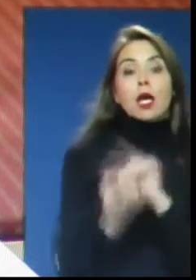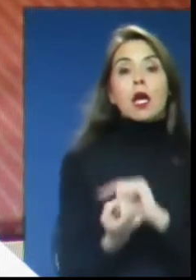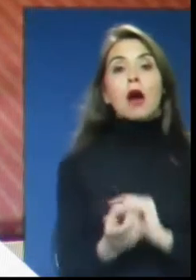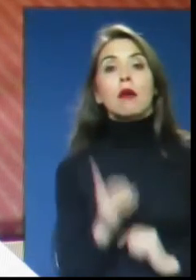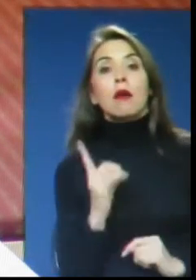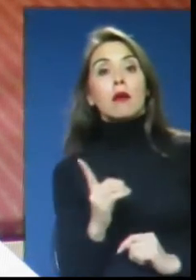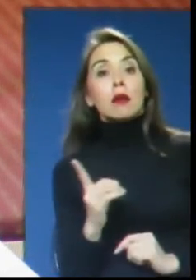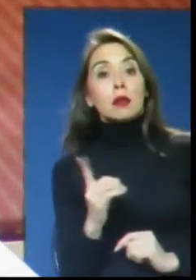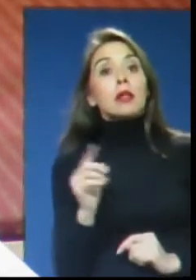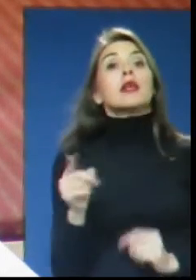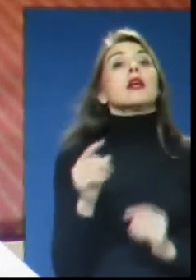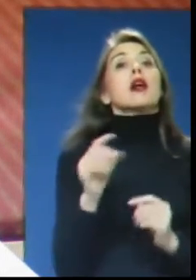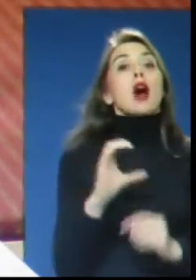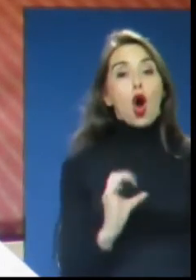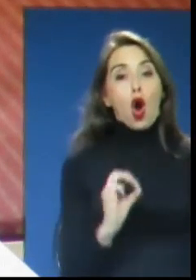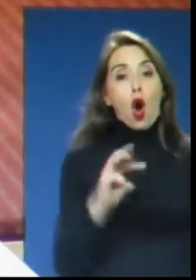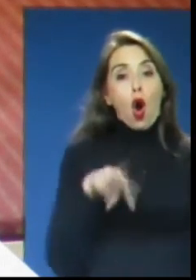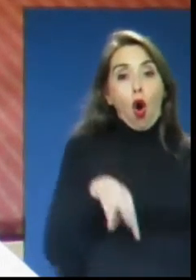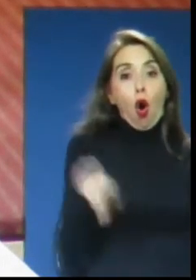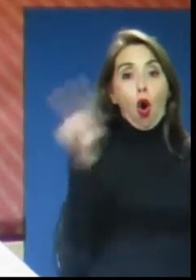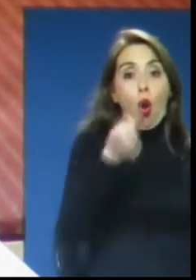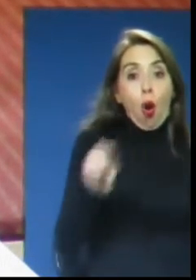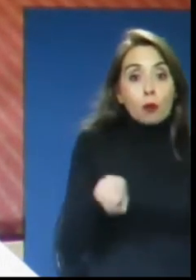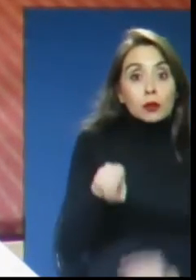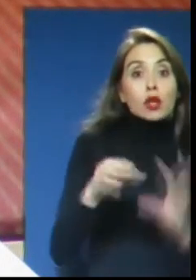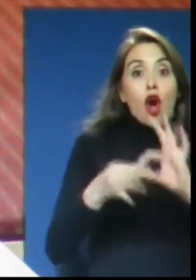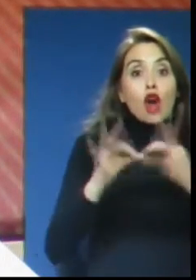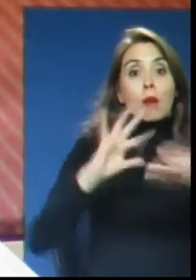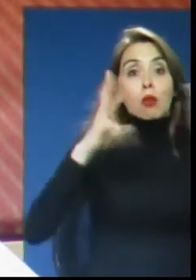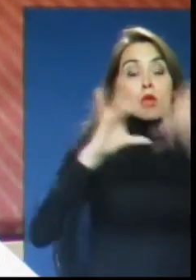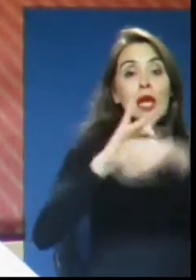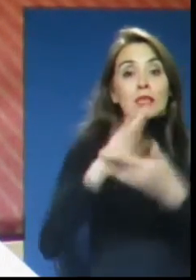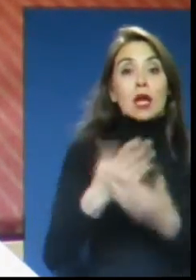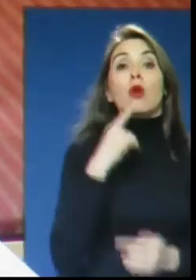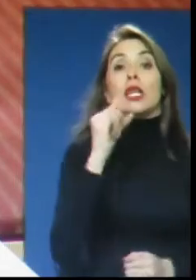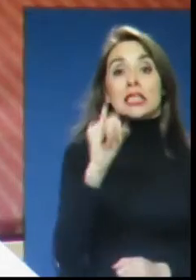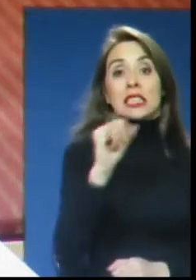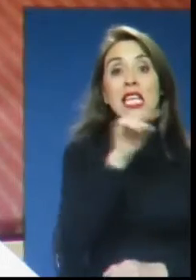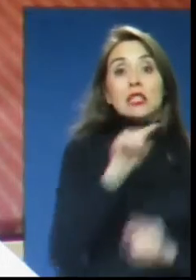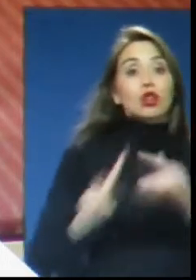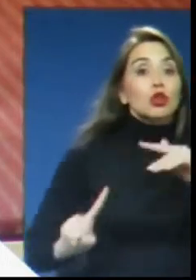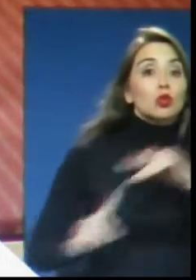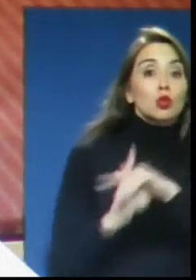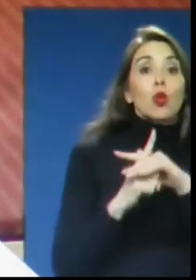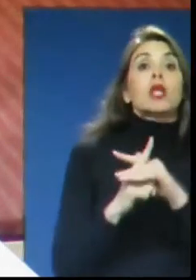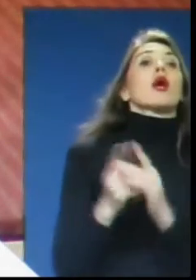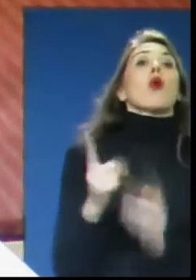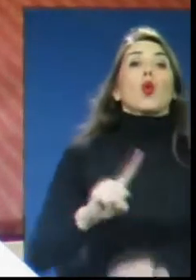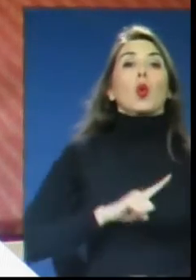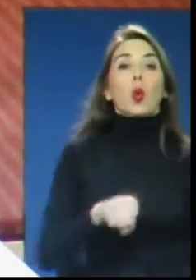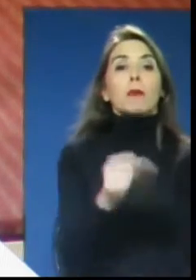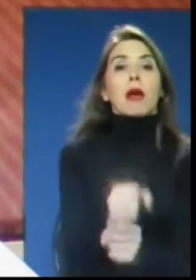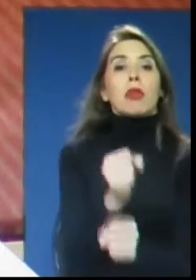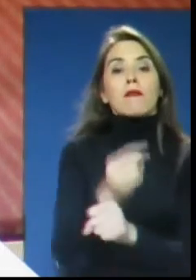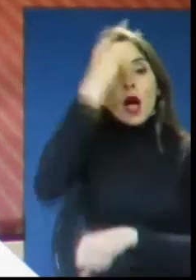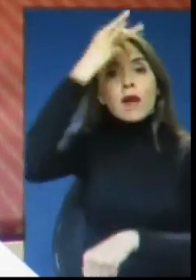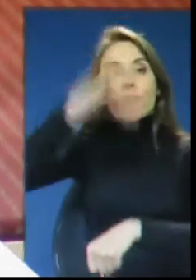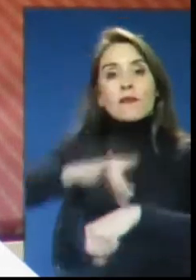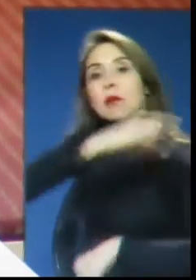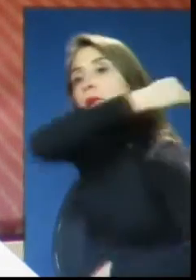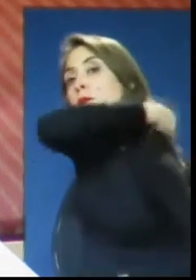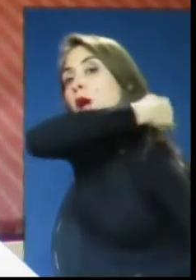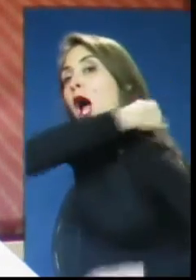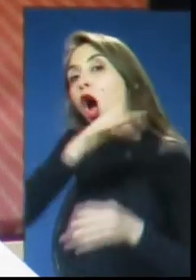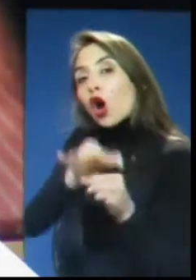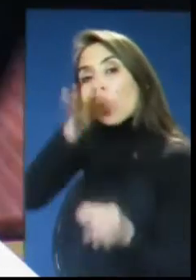la Organización Mundial de la Salud, la OMS, la reconoce como enfermedad laboral. No obstante, en Chile no es considerada